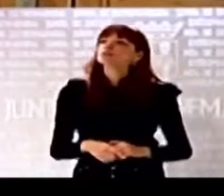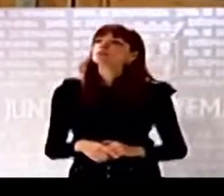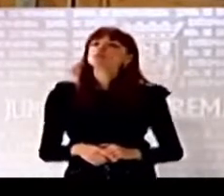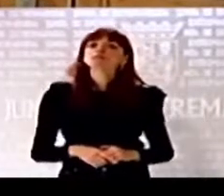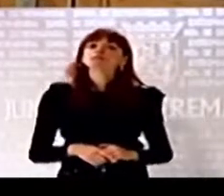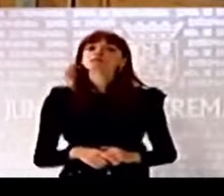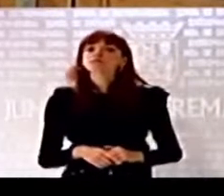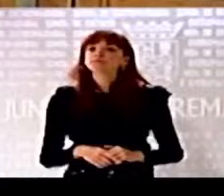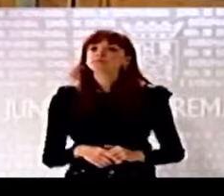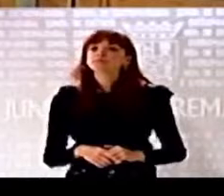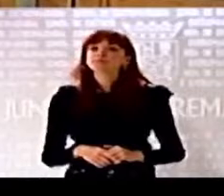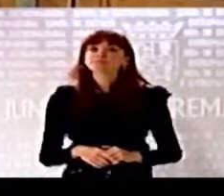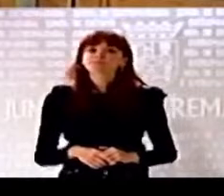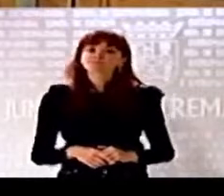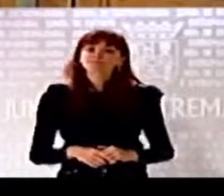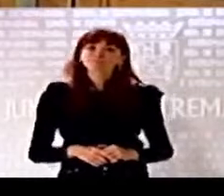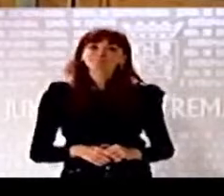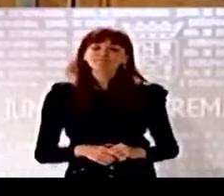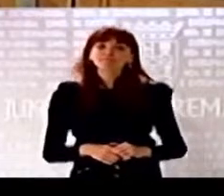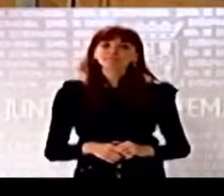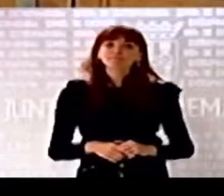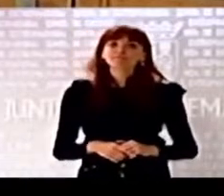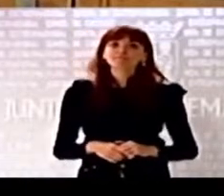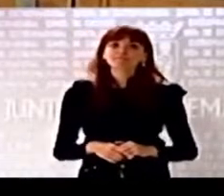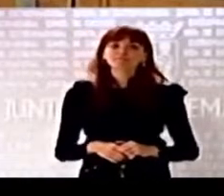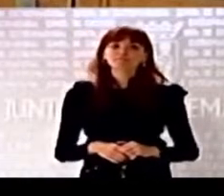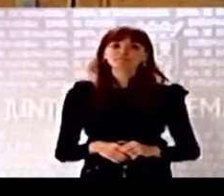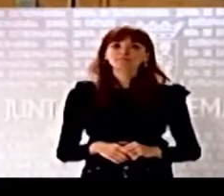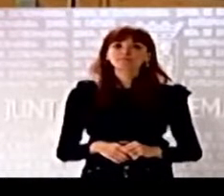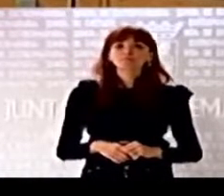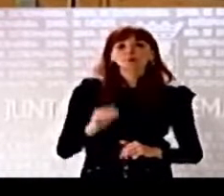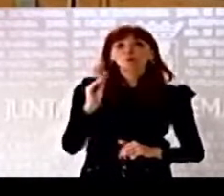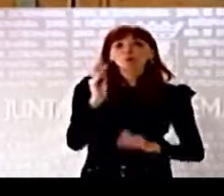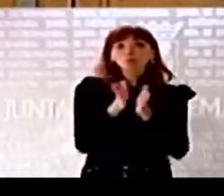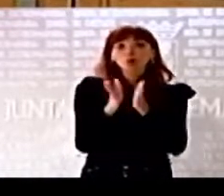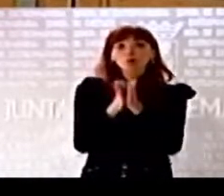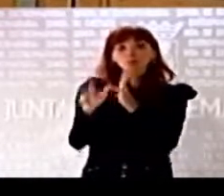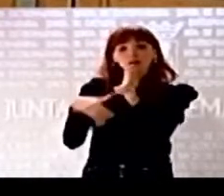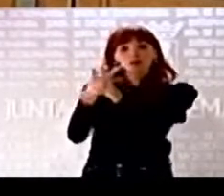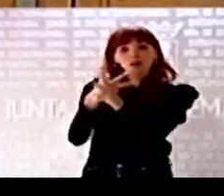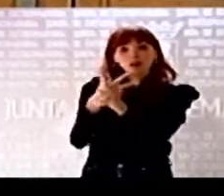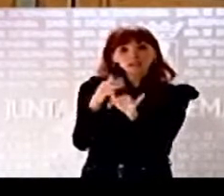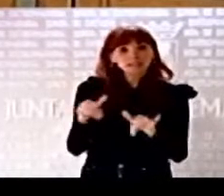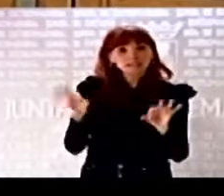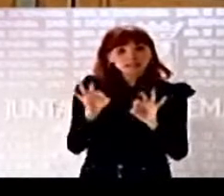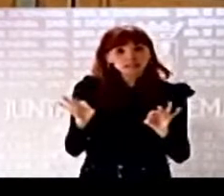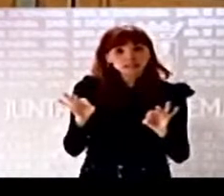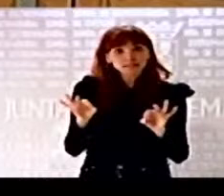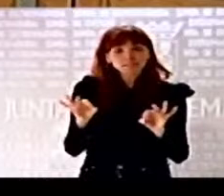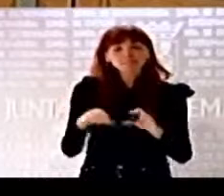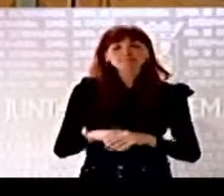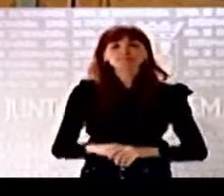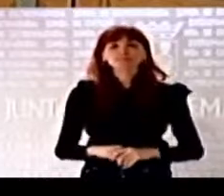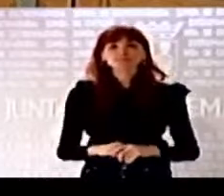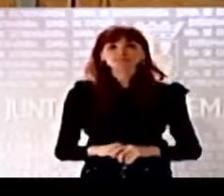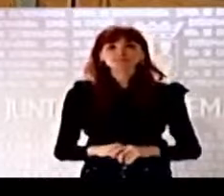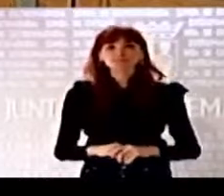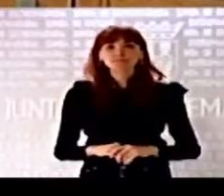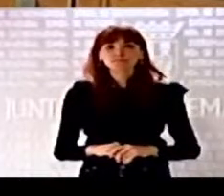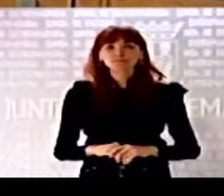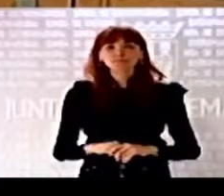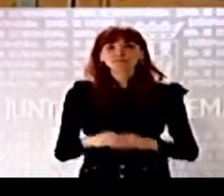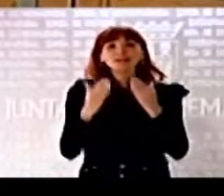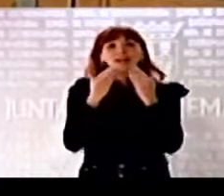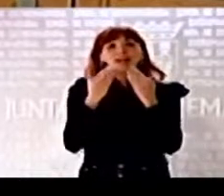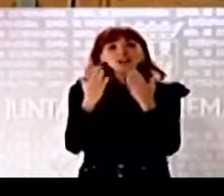¿Más cocina? ¿Ninguna pregunta a los compañeros que están conectados por videoconferencia? ¿No? Pues muchas